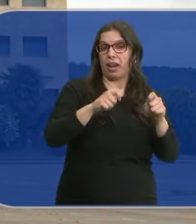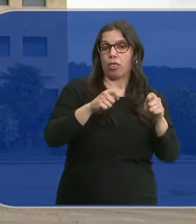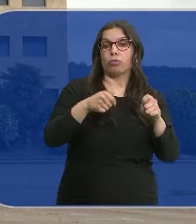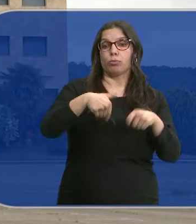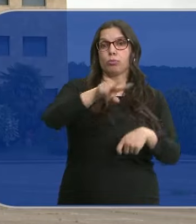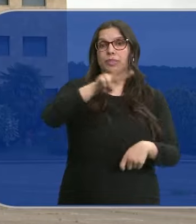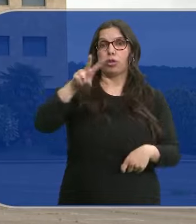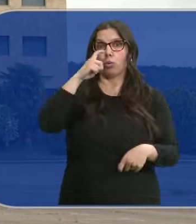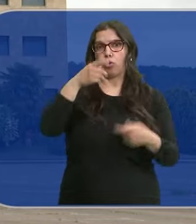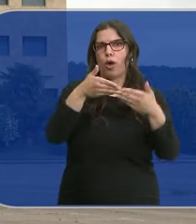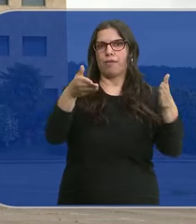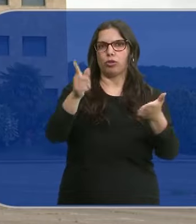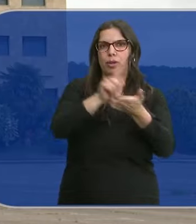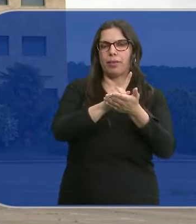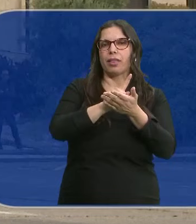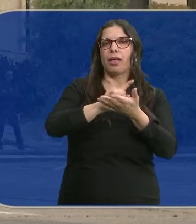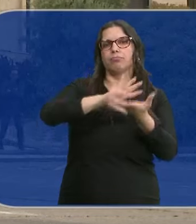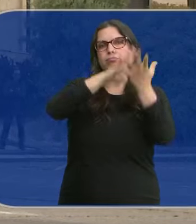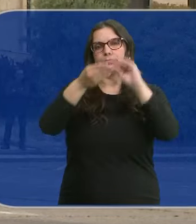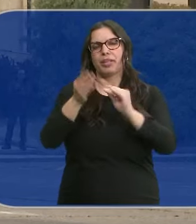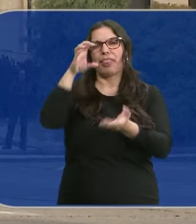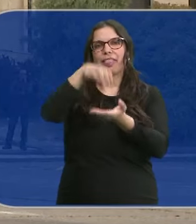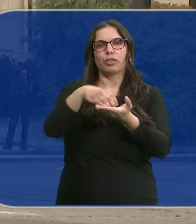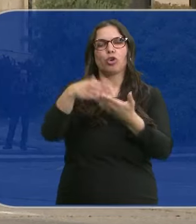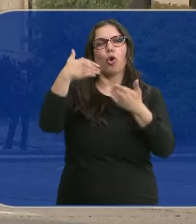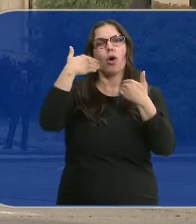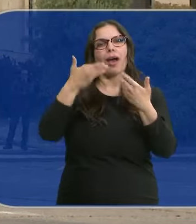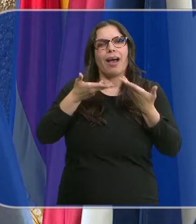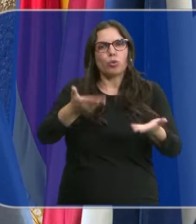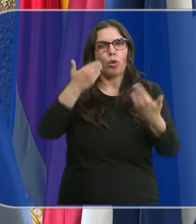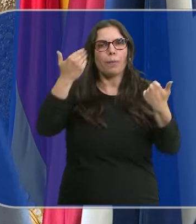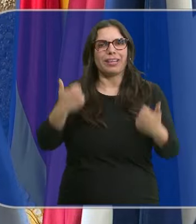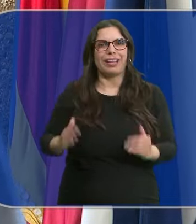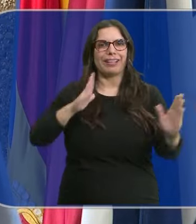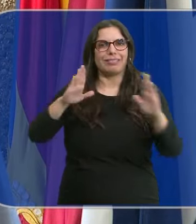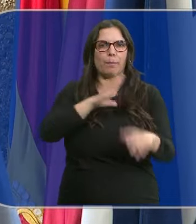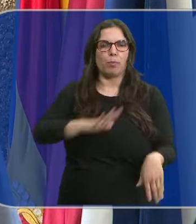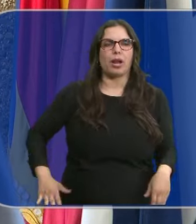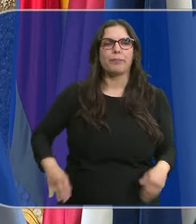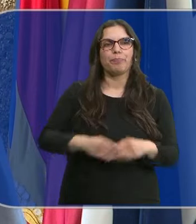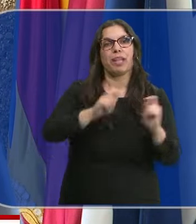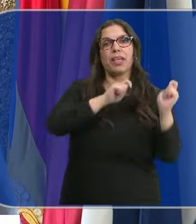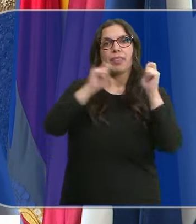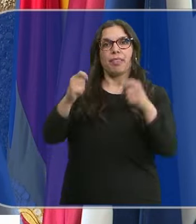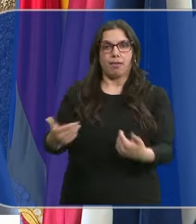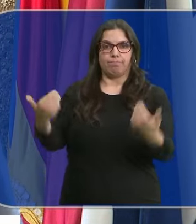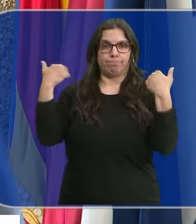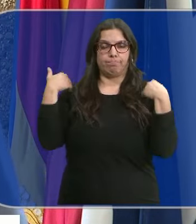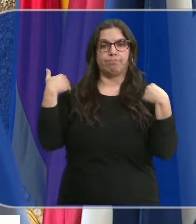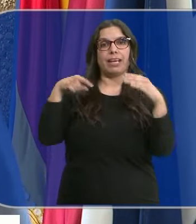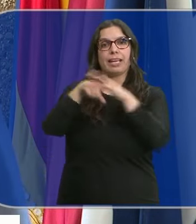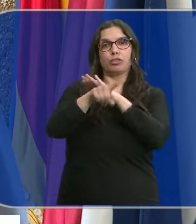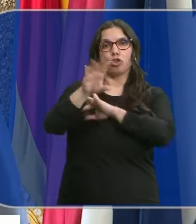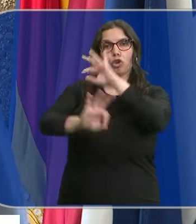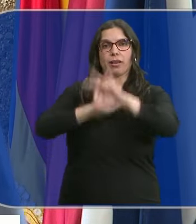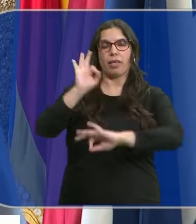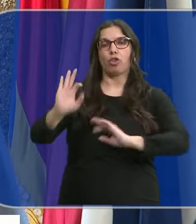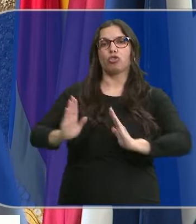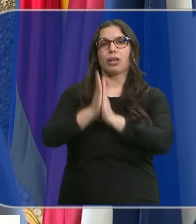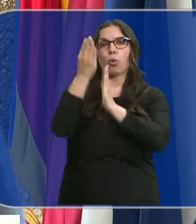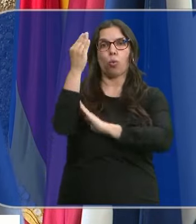reabrirá el 22 de junio, reconvertido en centro de ayuda humanitaria temporal. Gestionado por San Juan de Dios, por la organización San Juan de